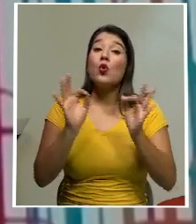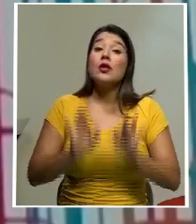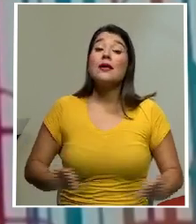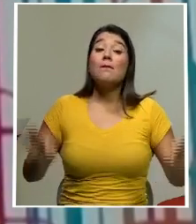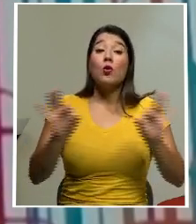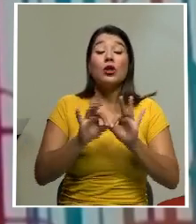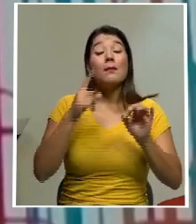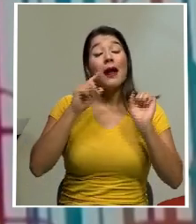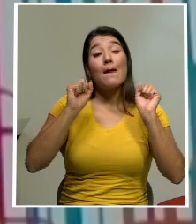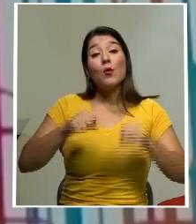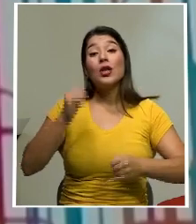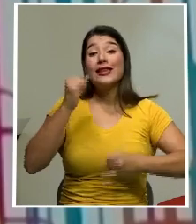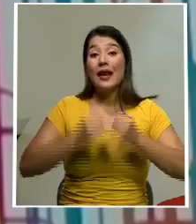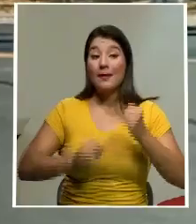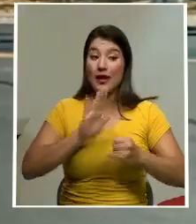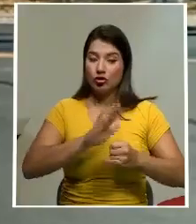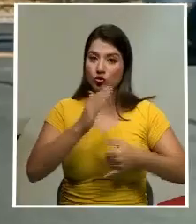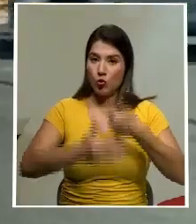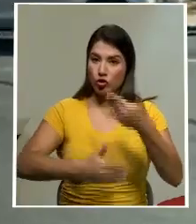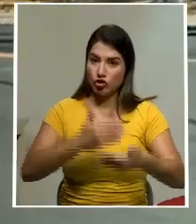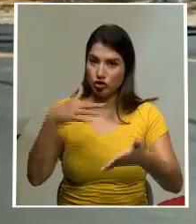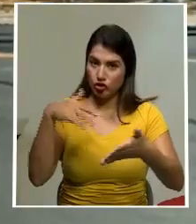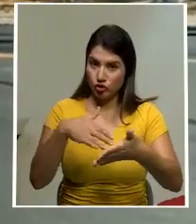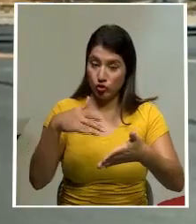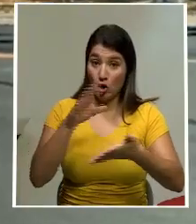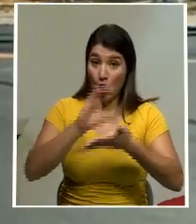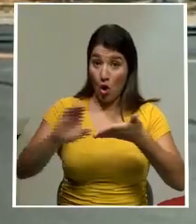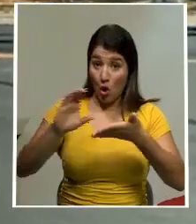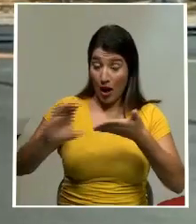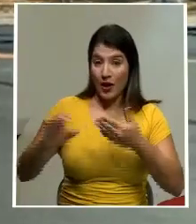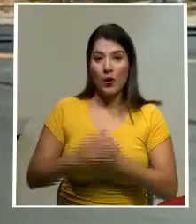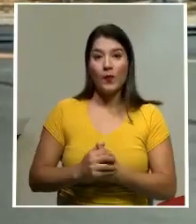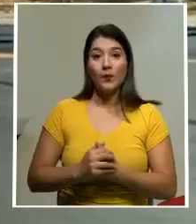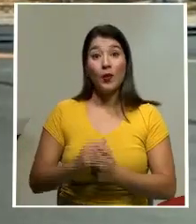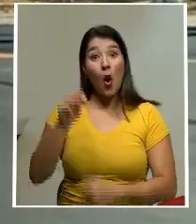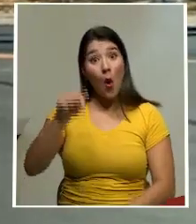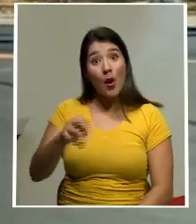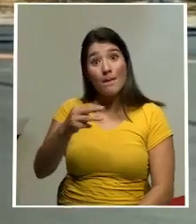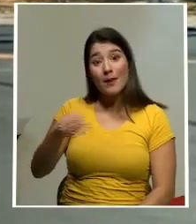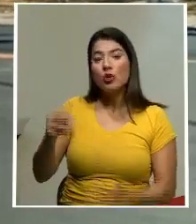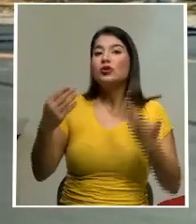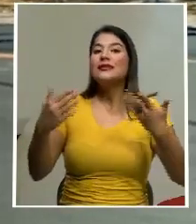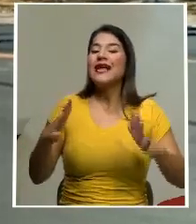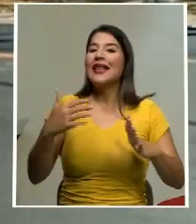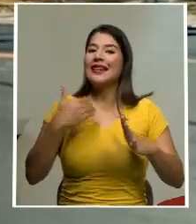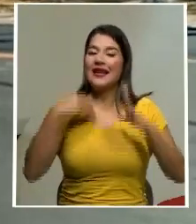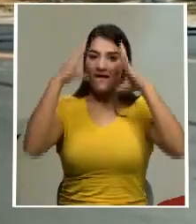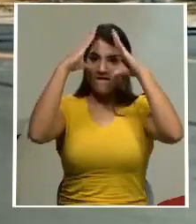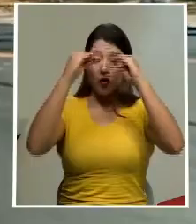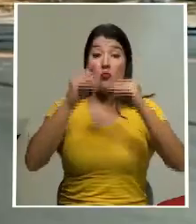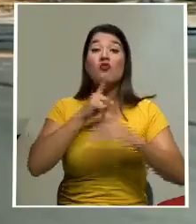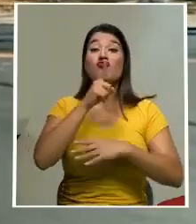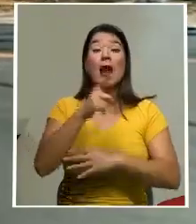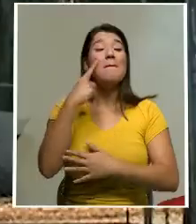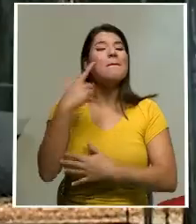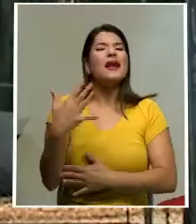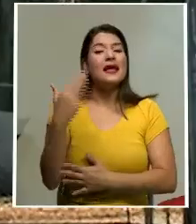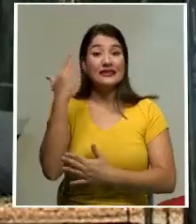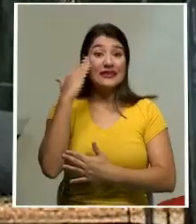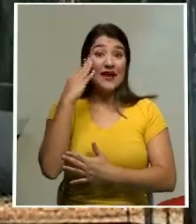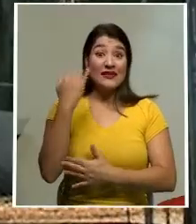de su formación técnica. Cruz mencionó que será este miércoles cuando tengan datos reales para saber si los